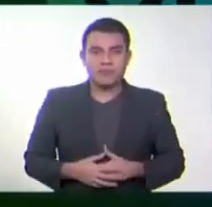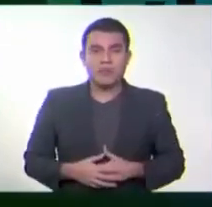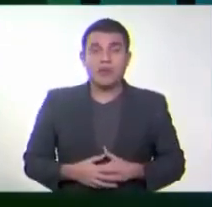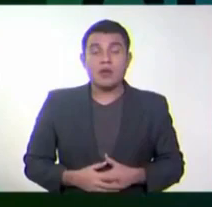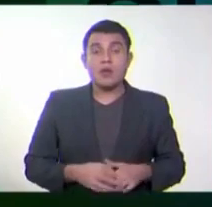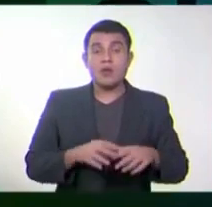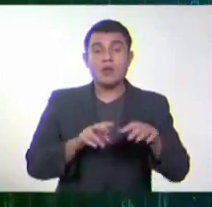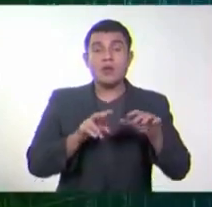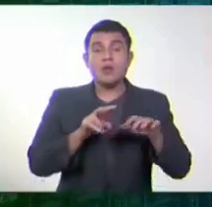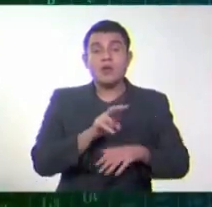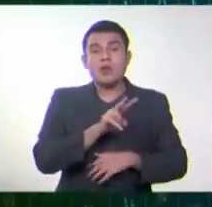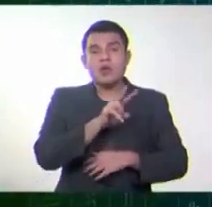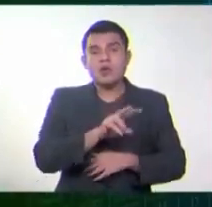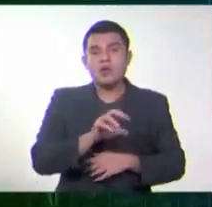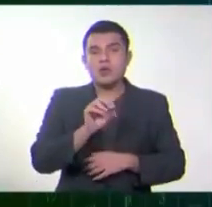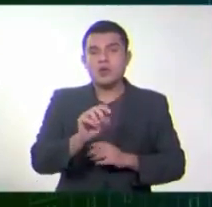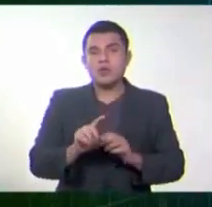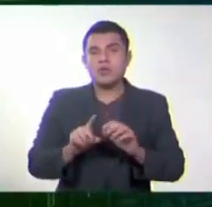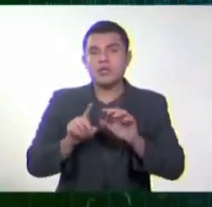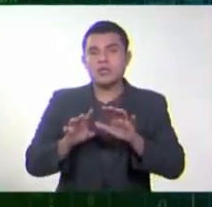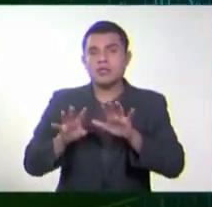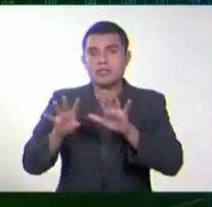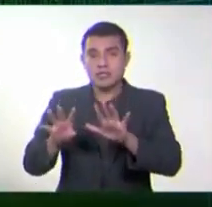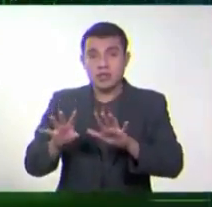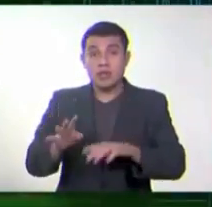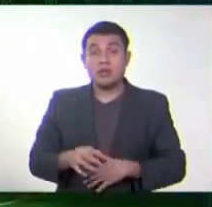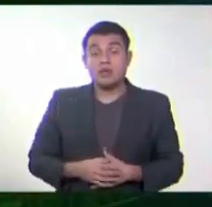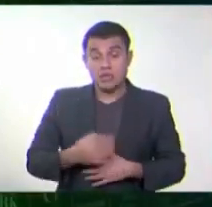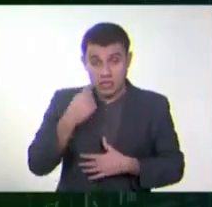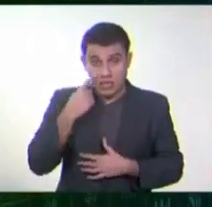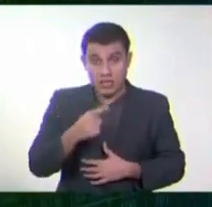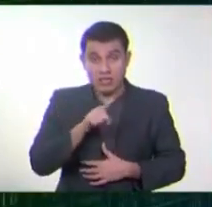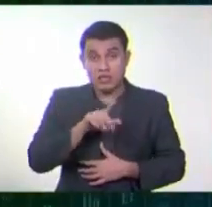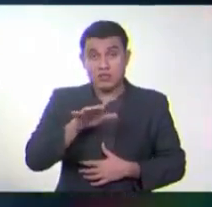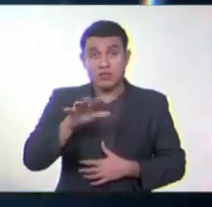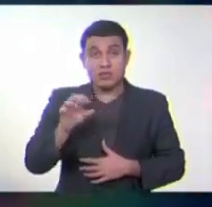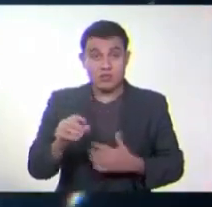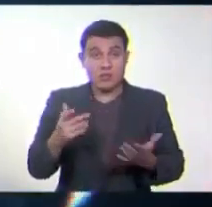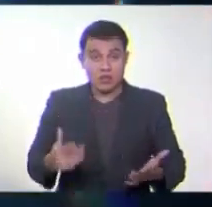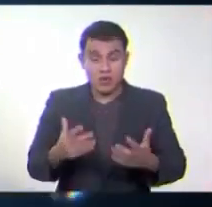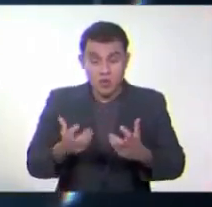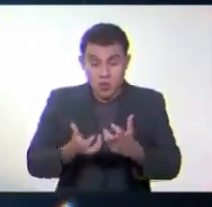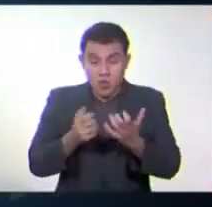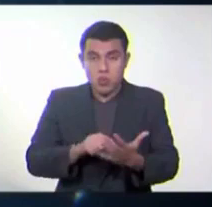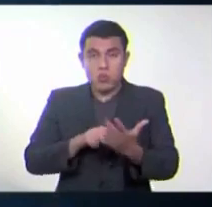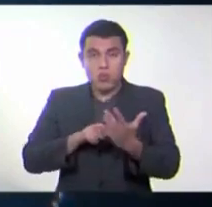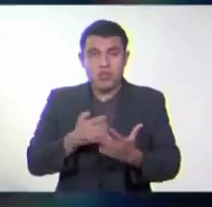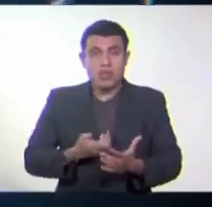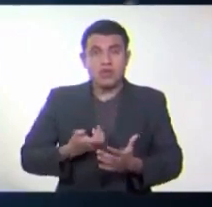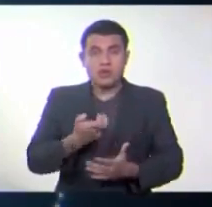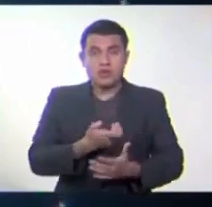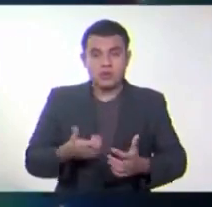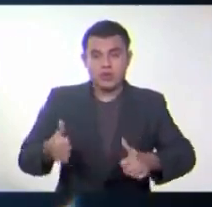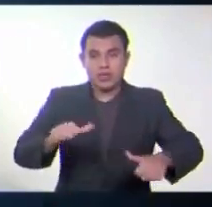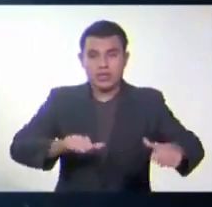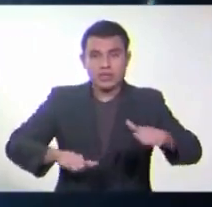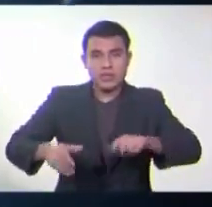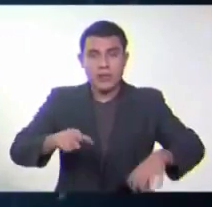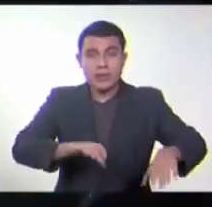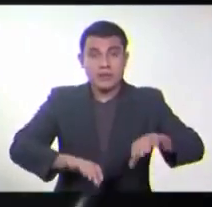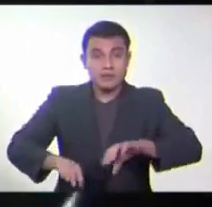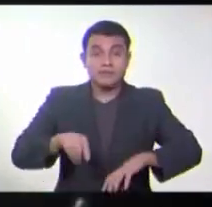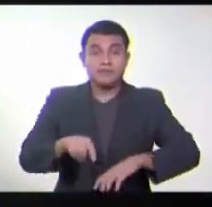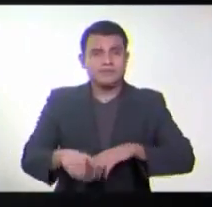2019 marca el 150 aniversario del descubrimiento del sistema periódico de los elementos químicos, uno de los logros